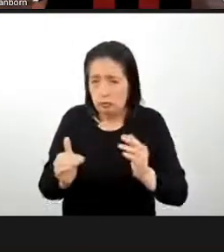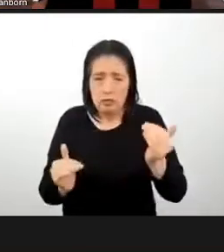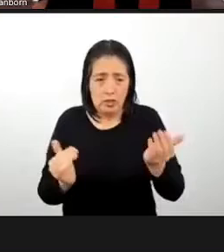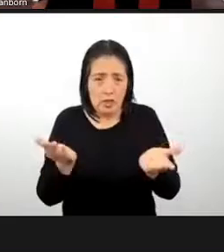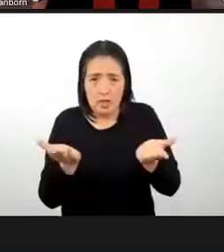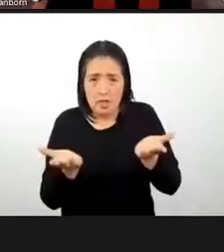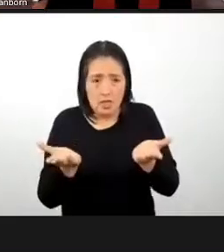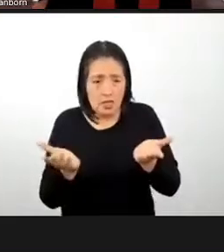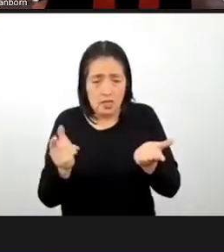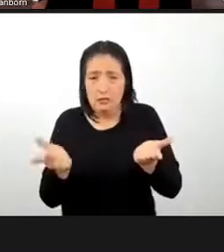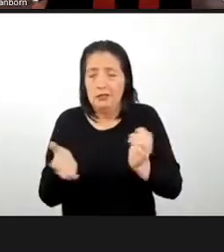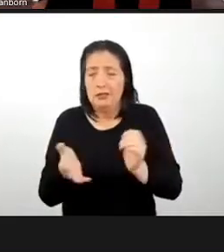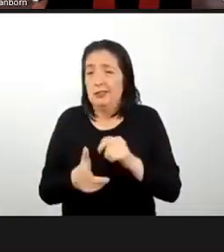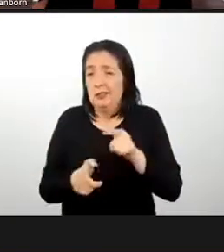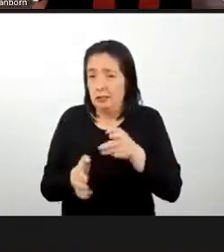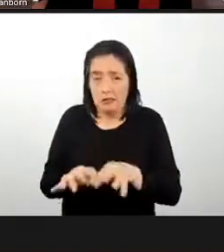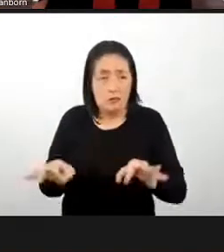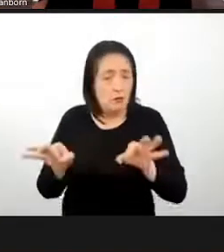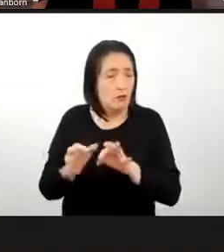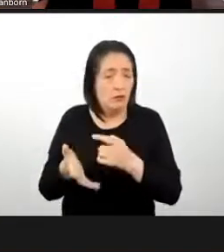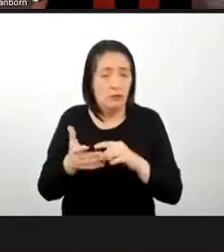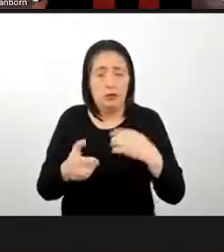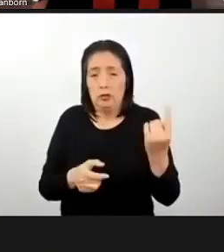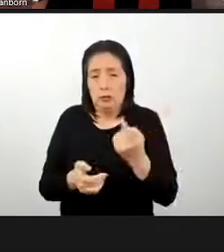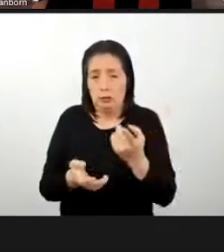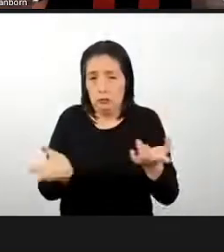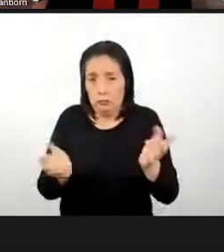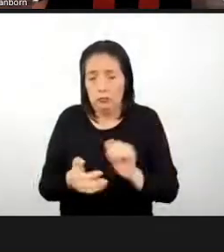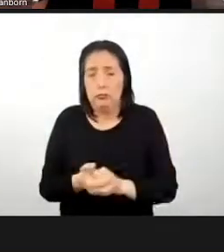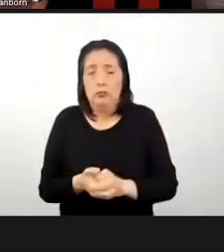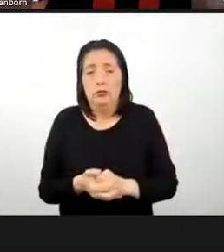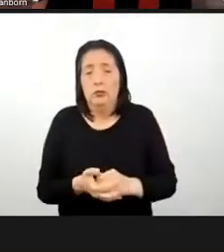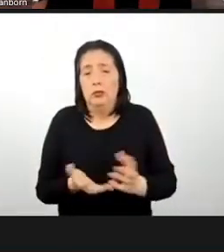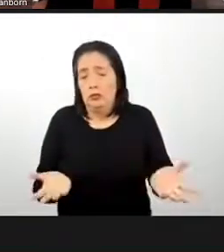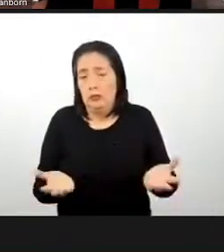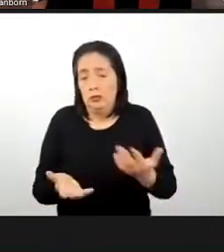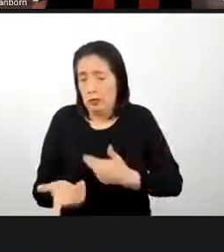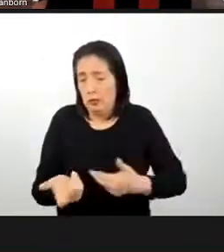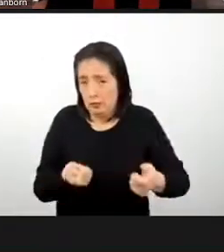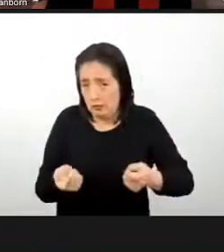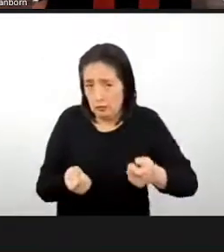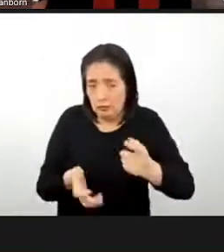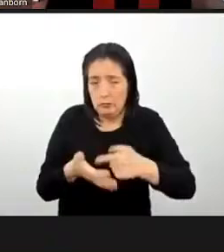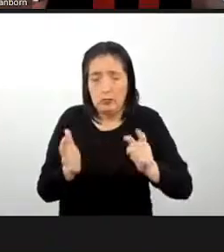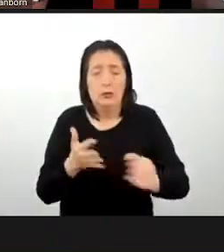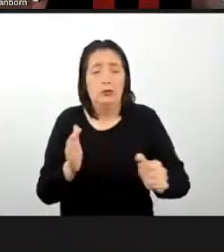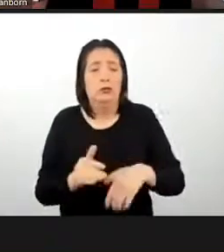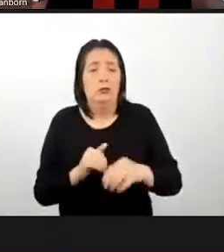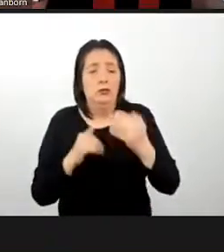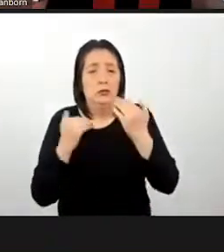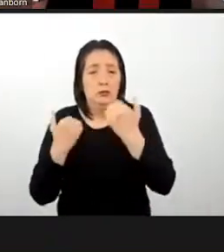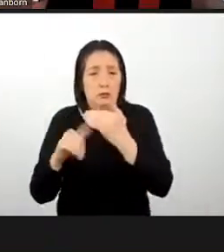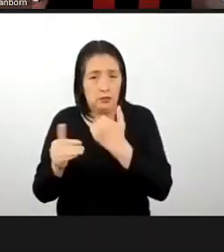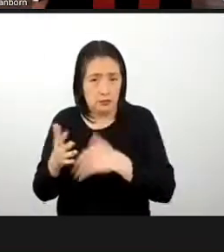es la clave de casi todo, ¿no? Es decir, el poder público puede restringir derechos